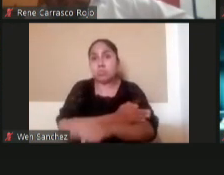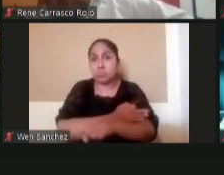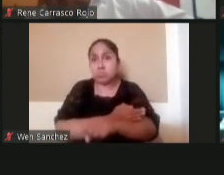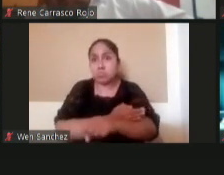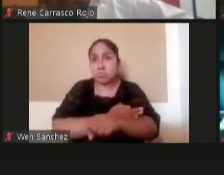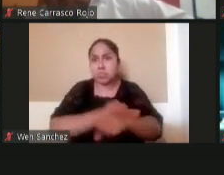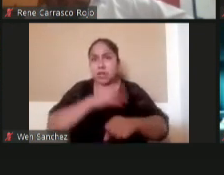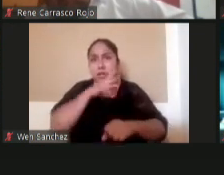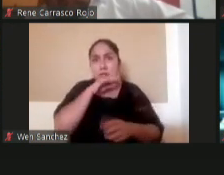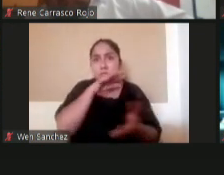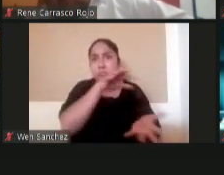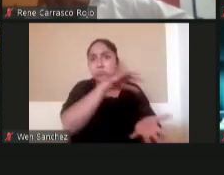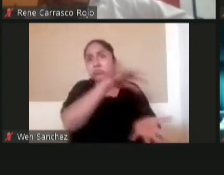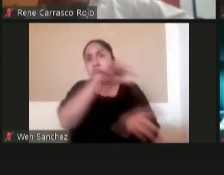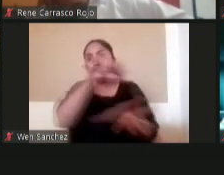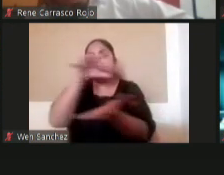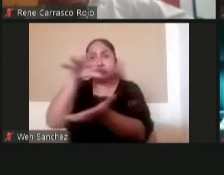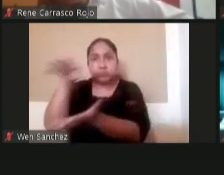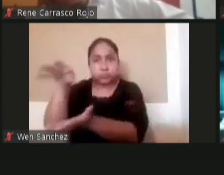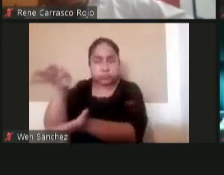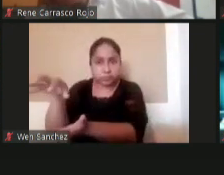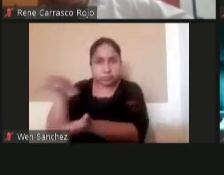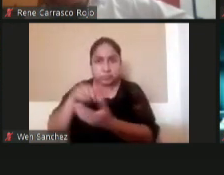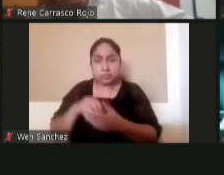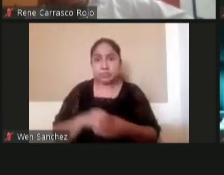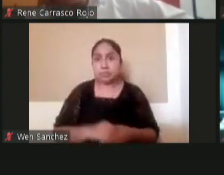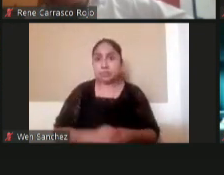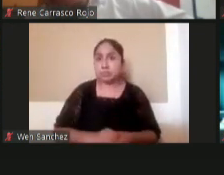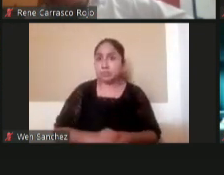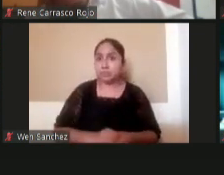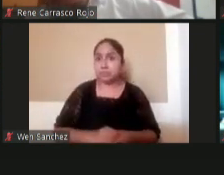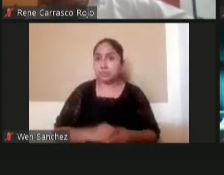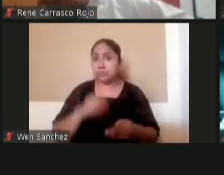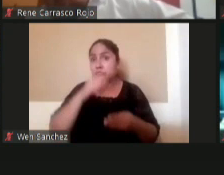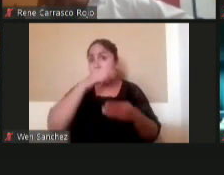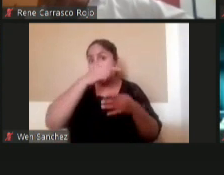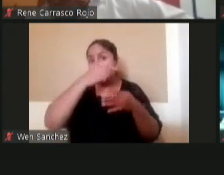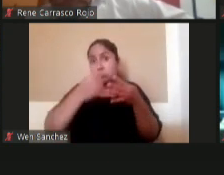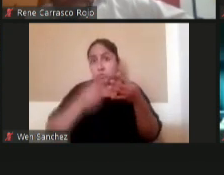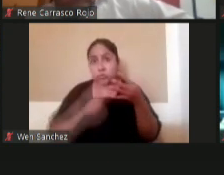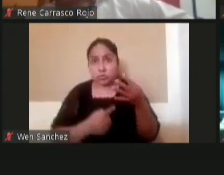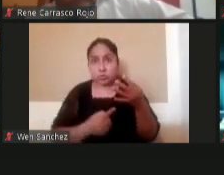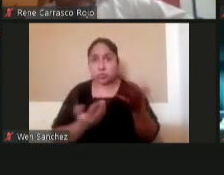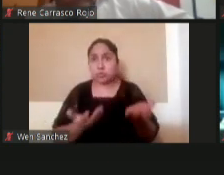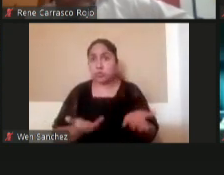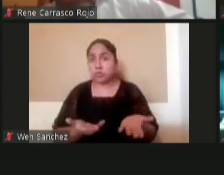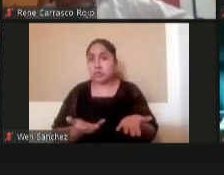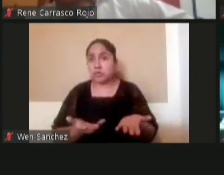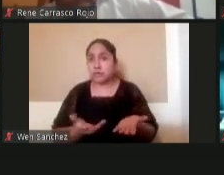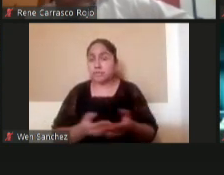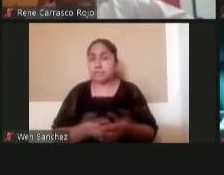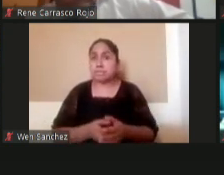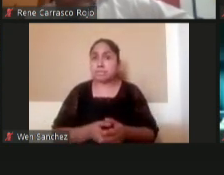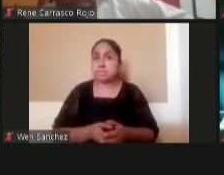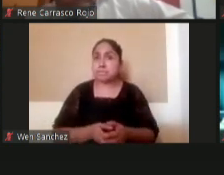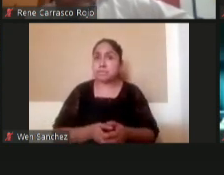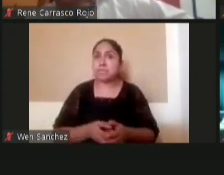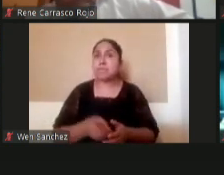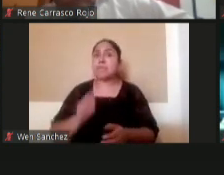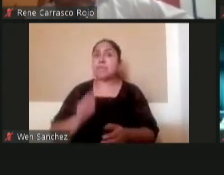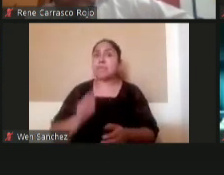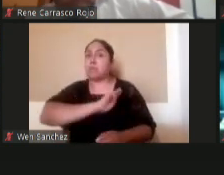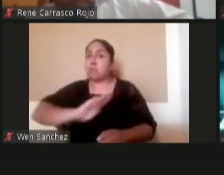municipal, considerados conjunta o separadamente, a que se refiere la cláusula anterior, el municipio